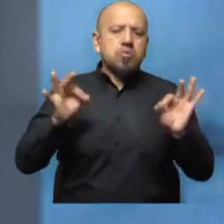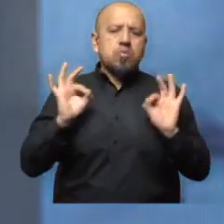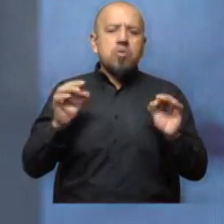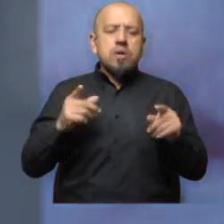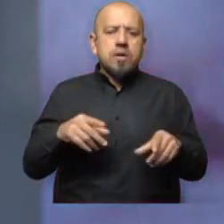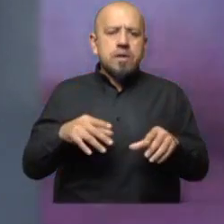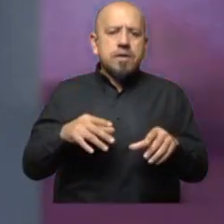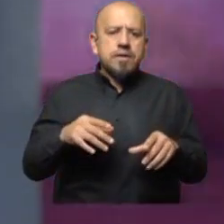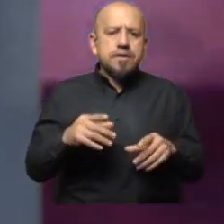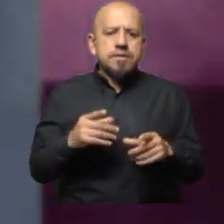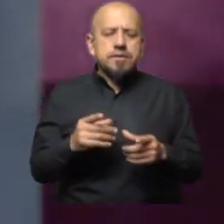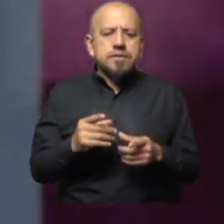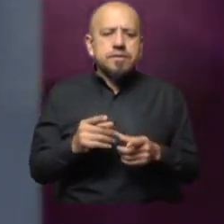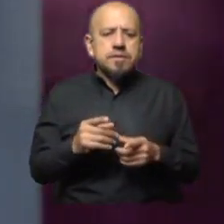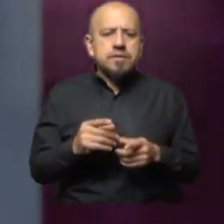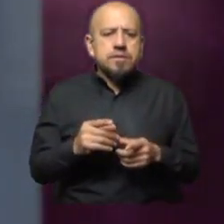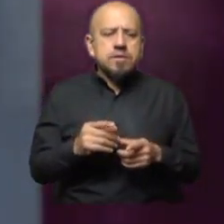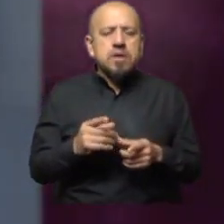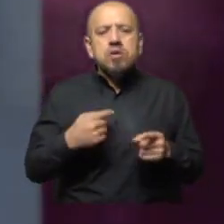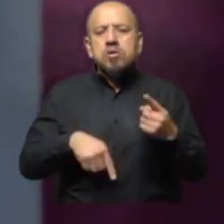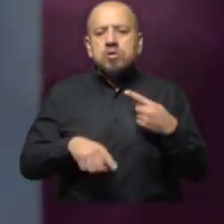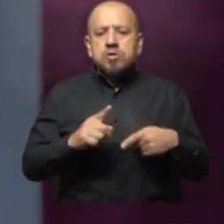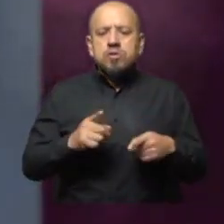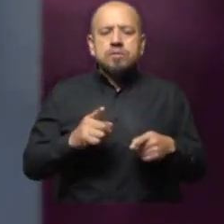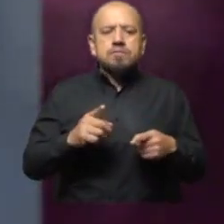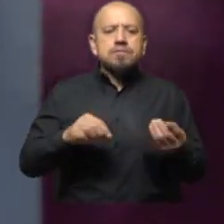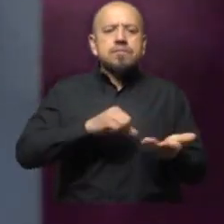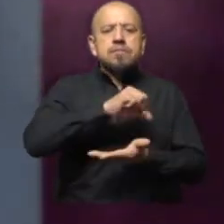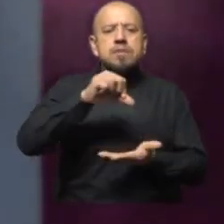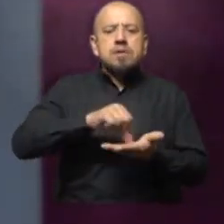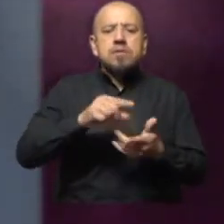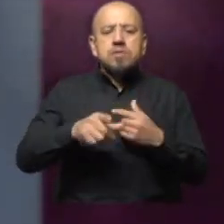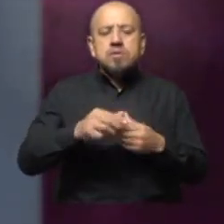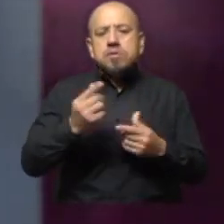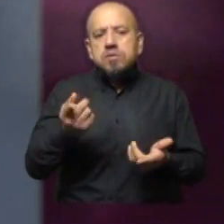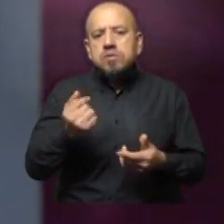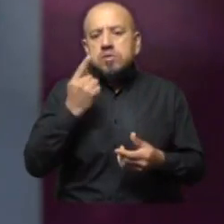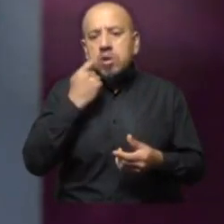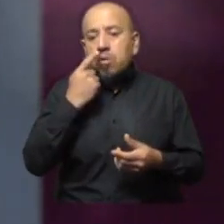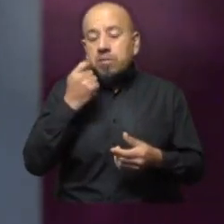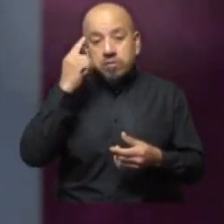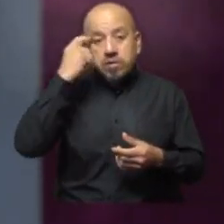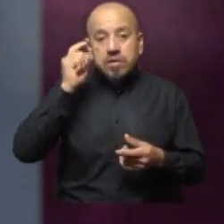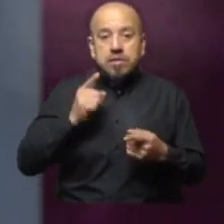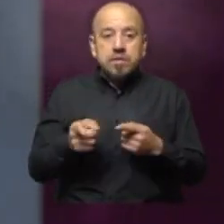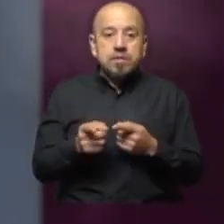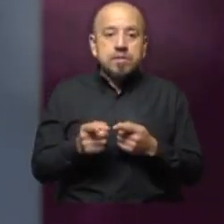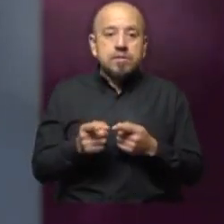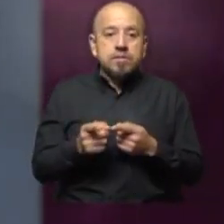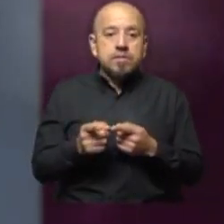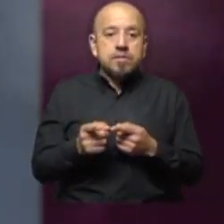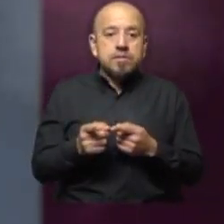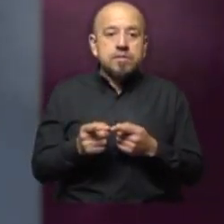esto de algún modo la ciudad es algo inventado por el hombre y no